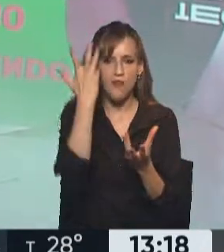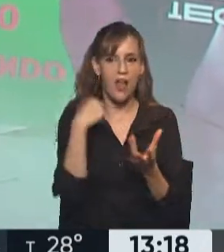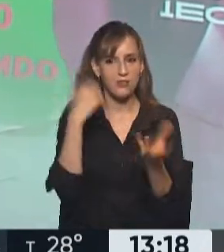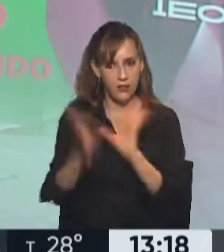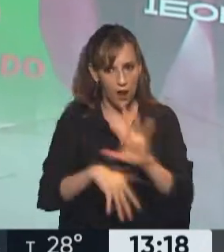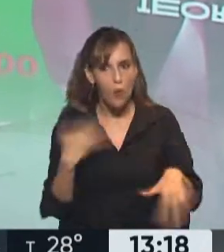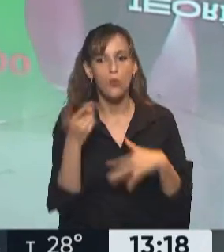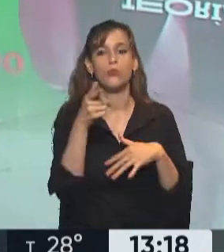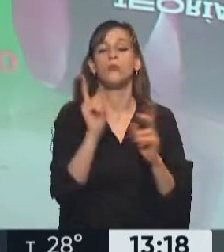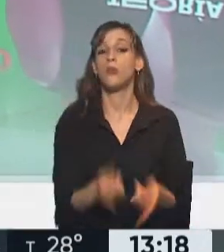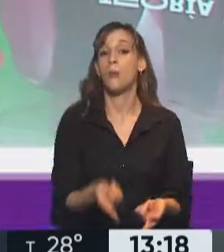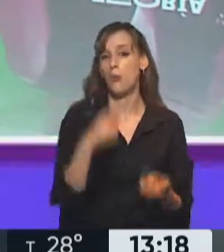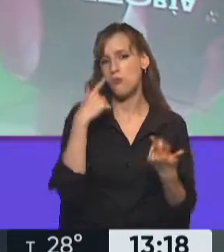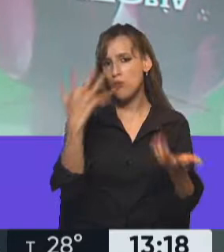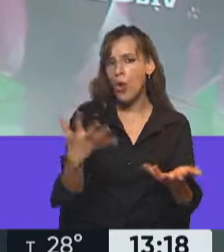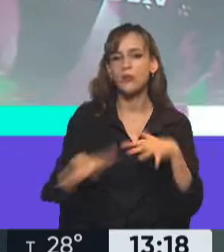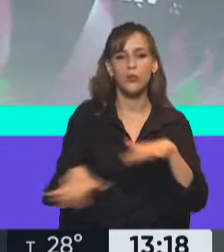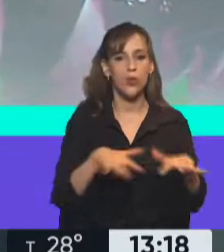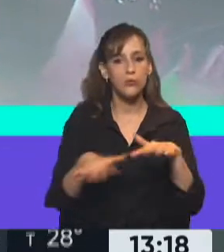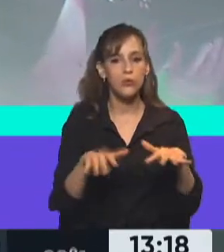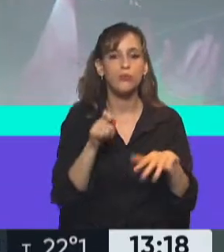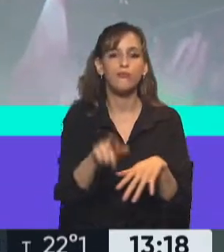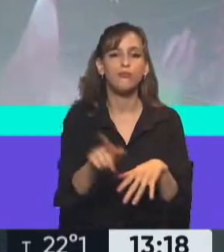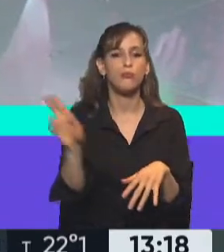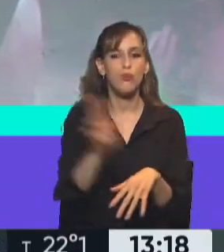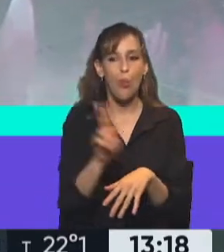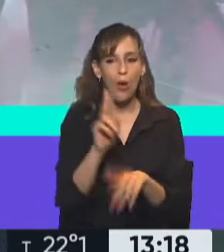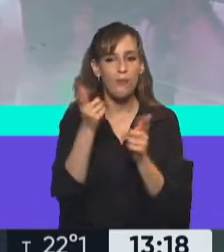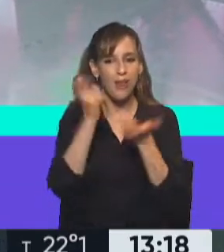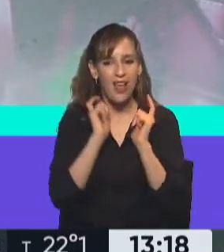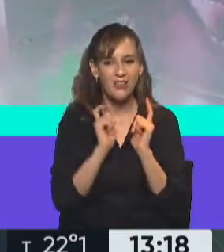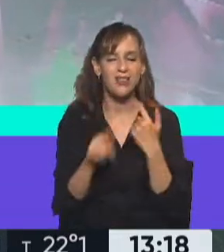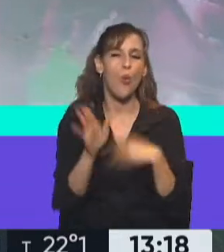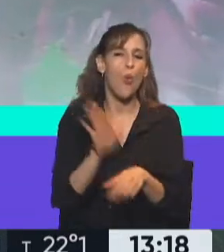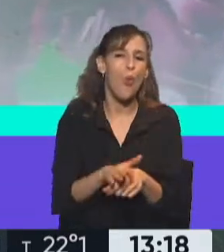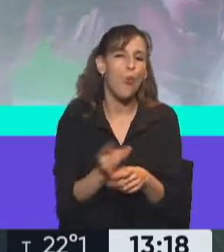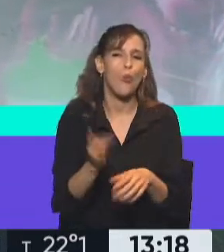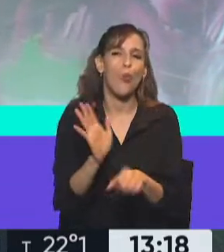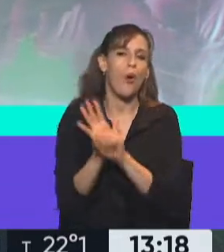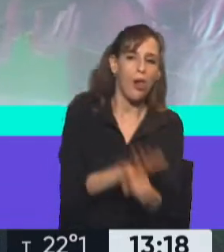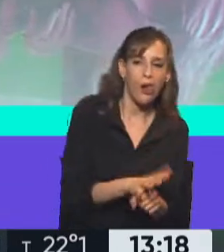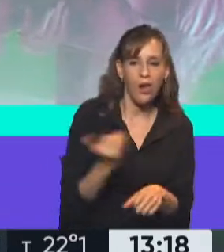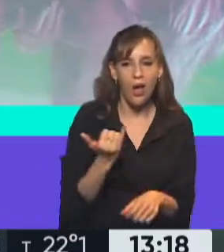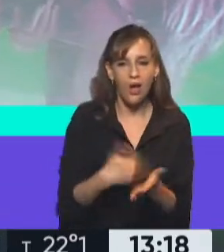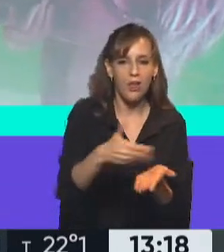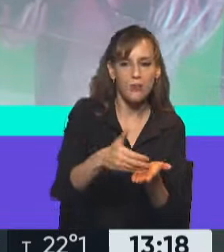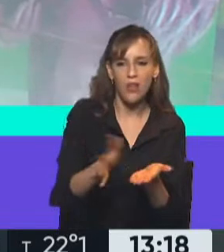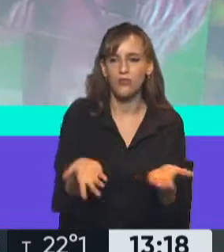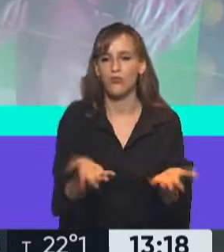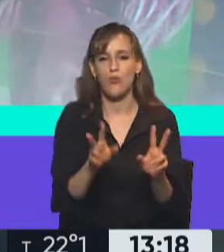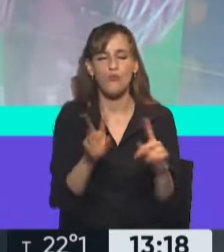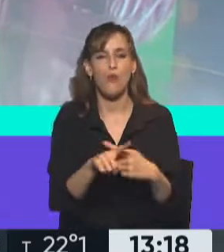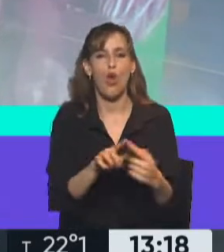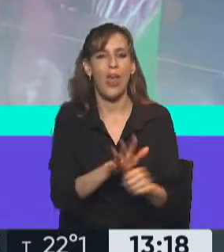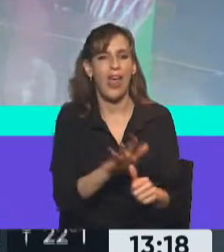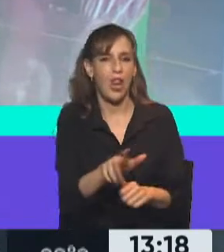alta problemáticas, vivencias de las mujeres vinculadas a la opresión, a la discriminación, cuestiones de género que a veces no